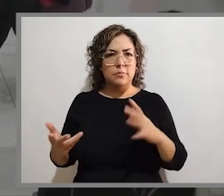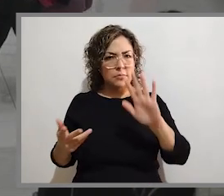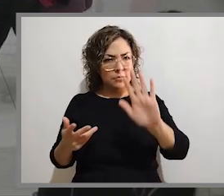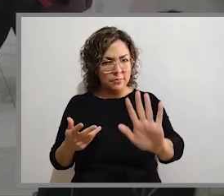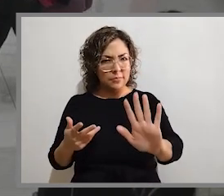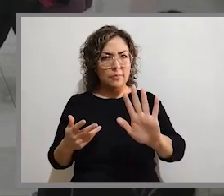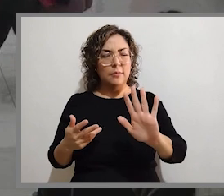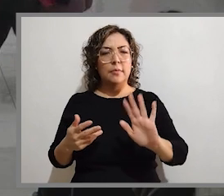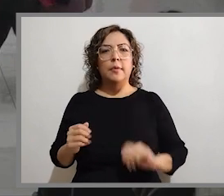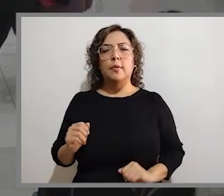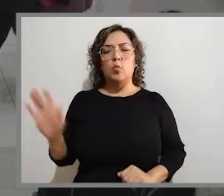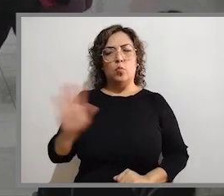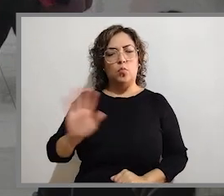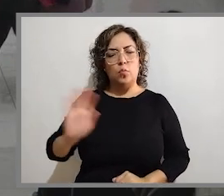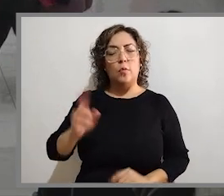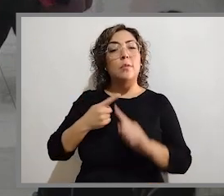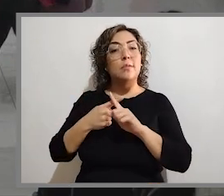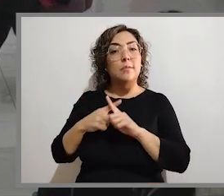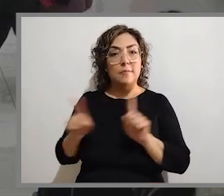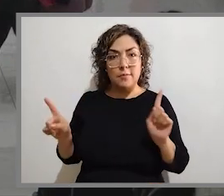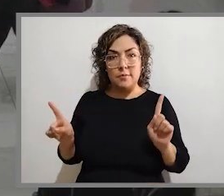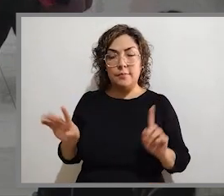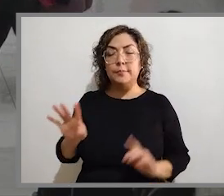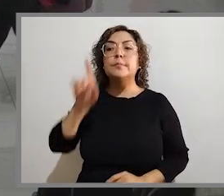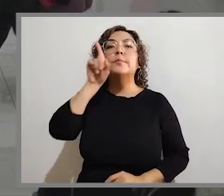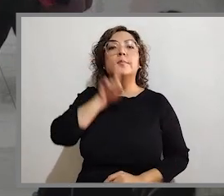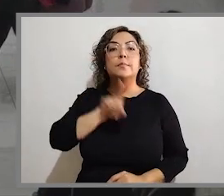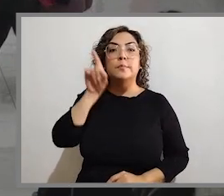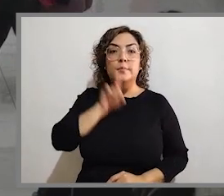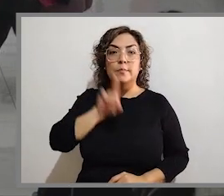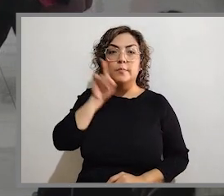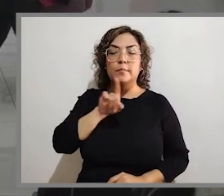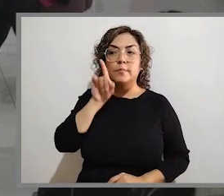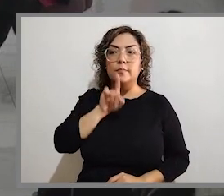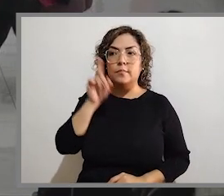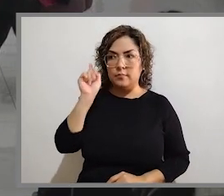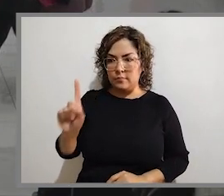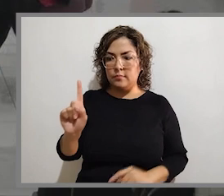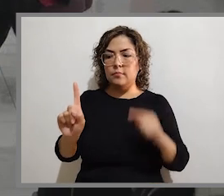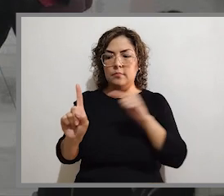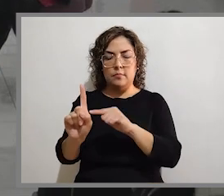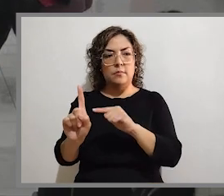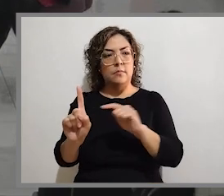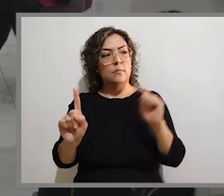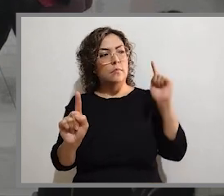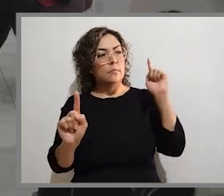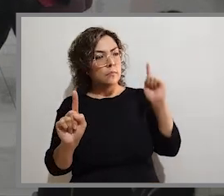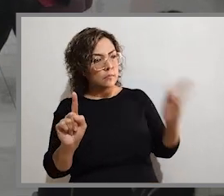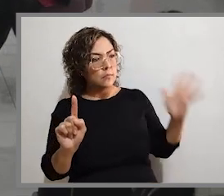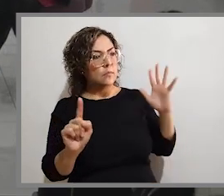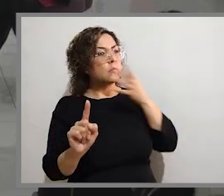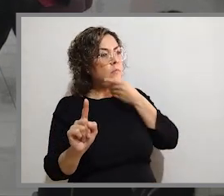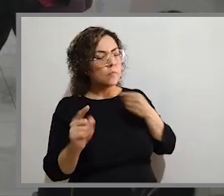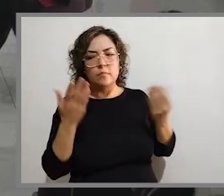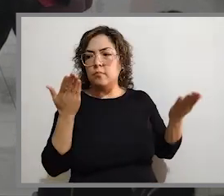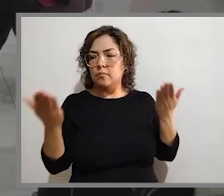intercaladas en fórmula con los hombres. Este sistema cremallera del que hablamos, una fórmula de hombres, una fórmula de mujeres.